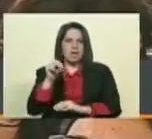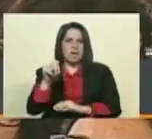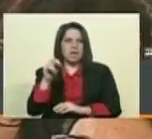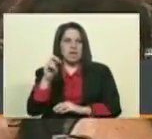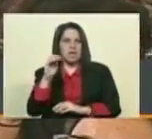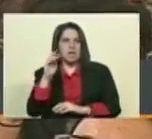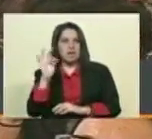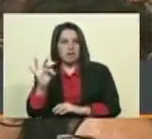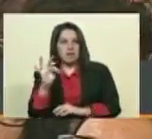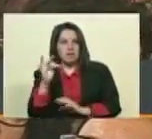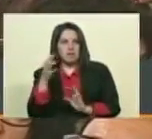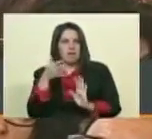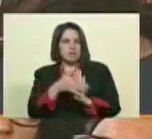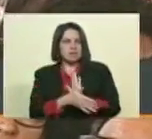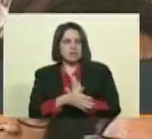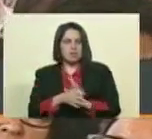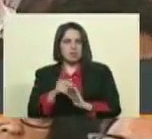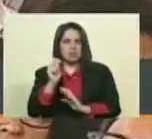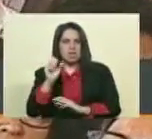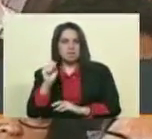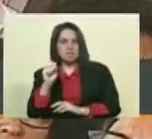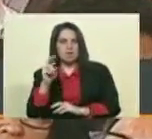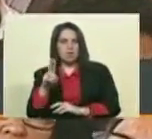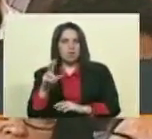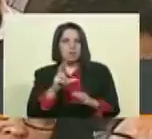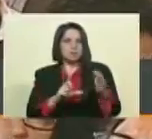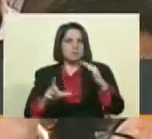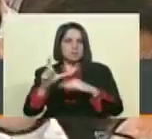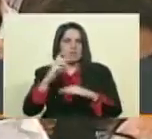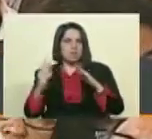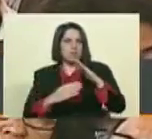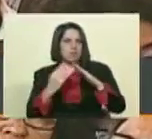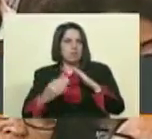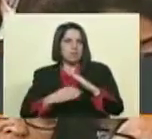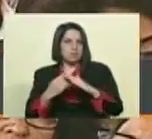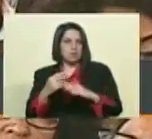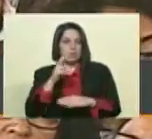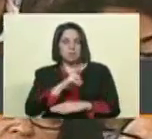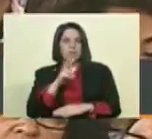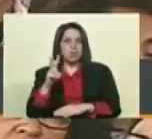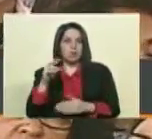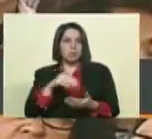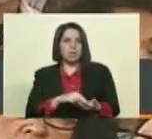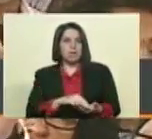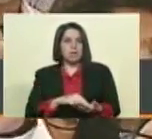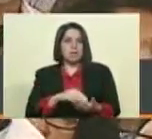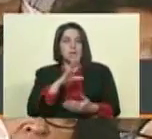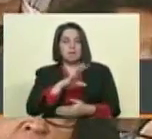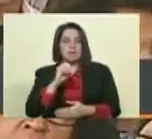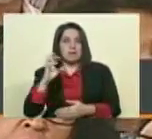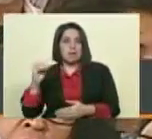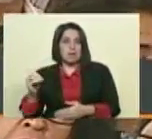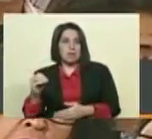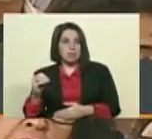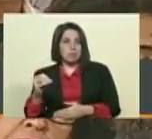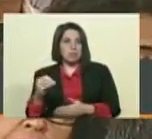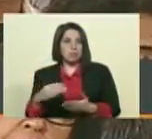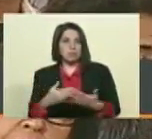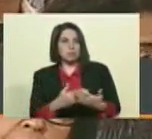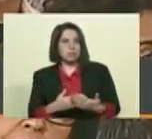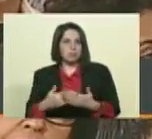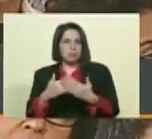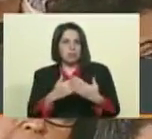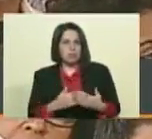y básico. En básico solamente tenemos 22.500 discentes. Ya un grupo se gradúa ahorita